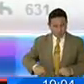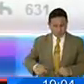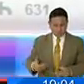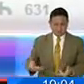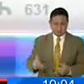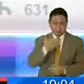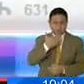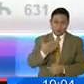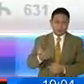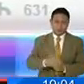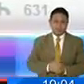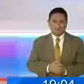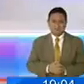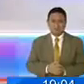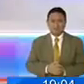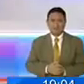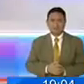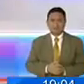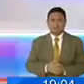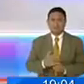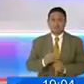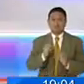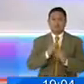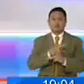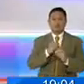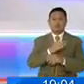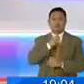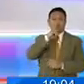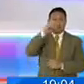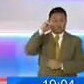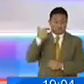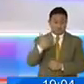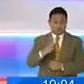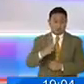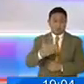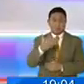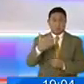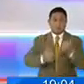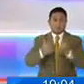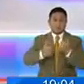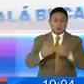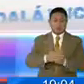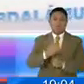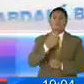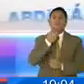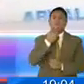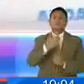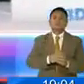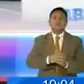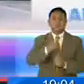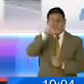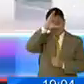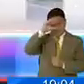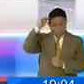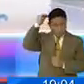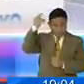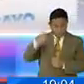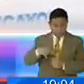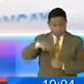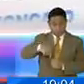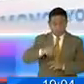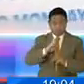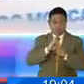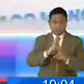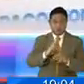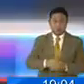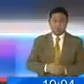de vegetarianismo. Los Twitter de Correa motivaron a que los candidatos, Abdalá Bucaram Pule y Cintia Viteri, le respondieran en